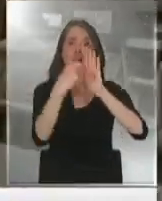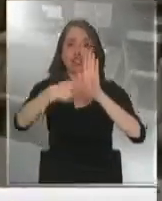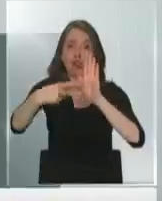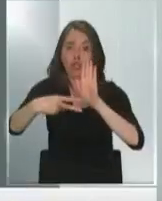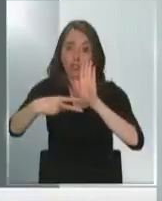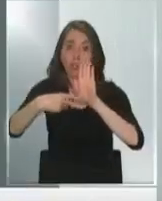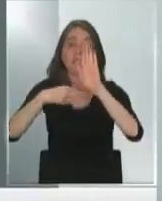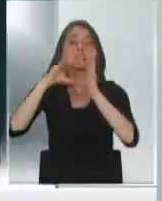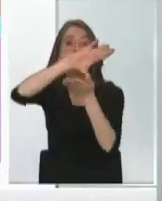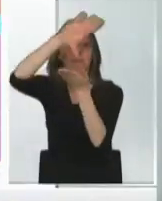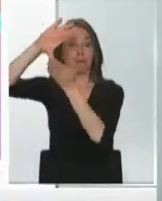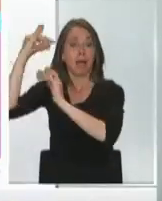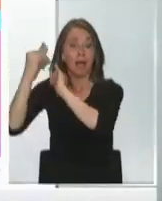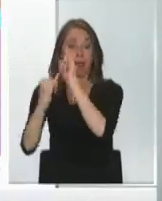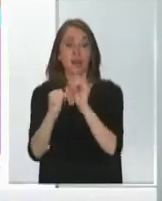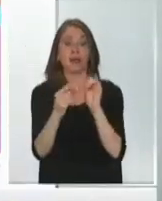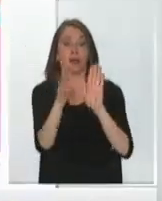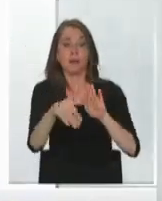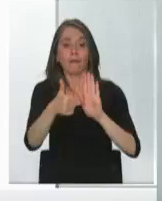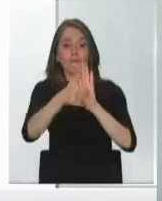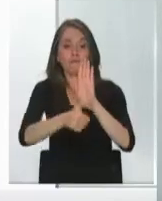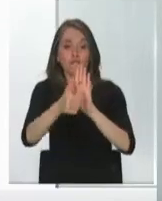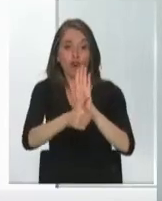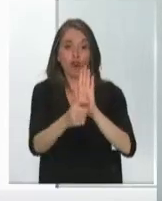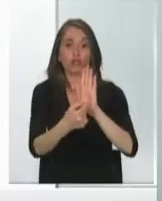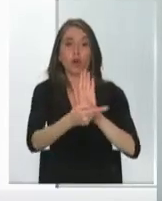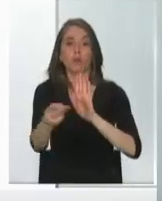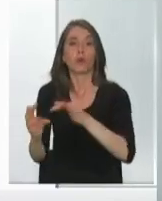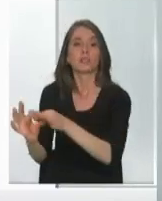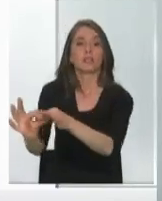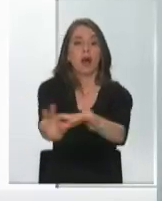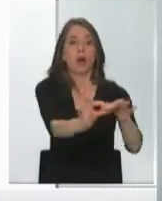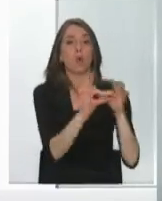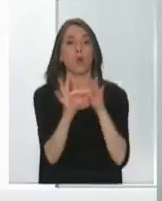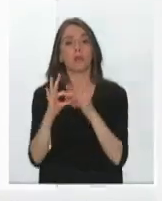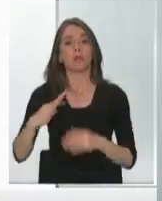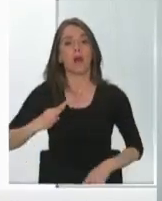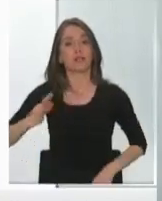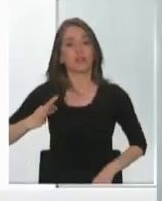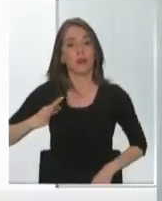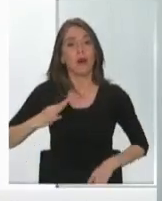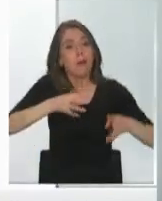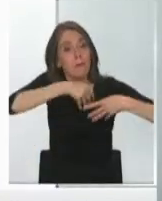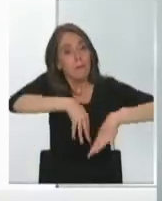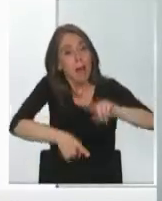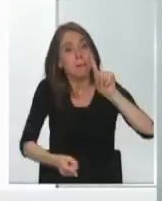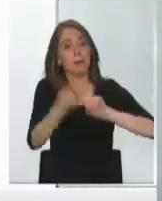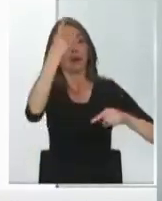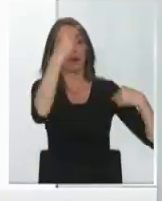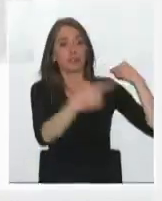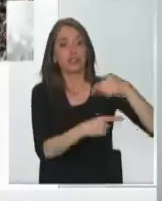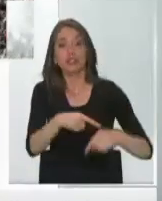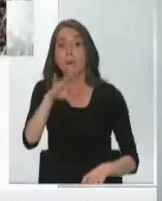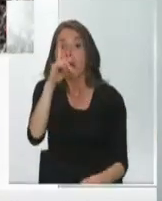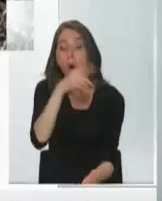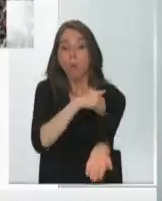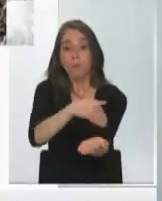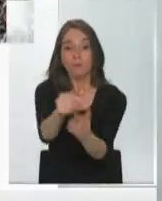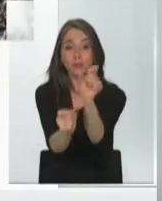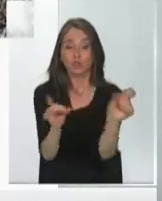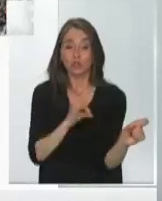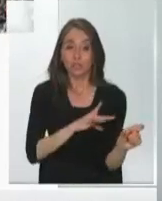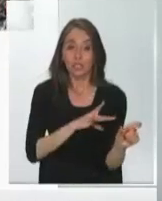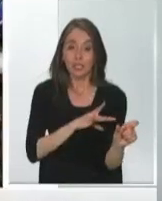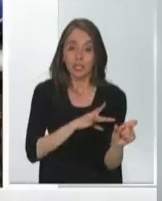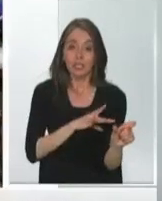internacionales comparten la misma fotografía, el símbolo de la unidad ciudadana en una marcha histórica donde más de 1 millón de